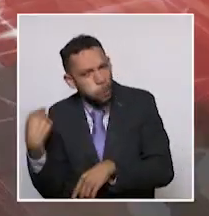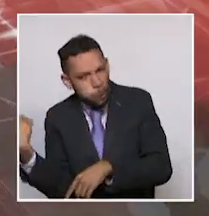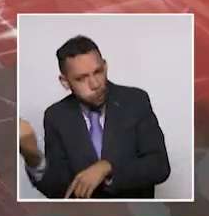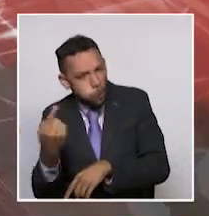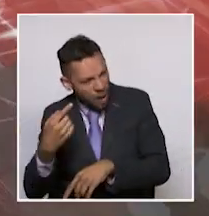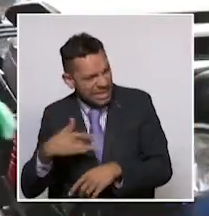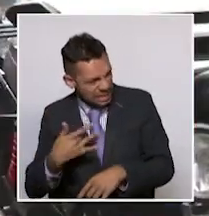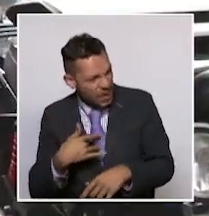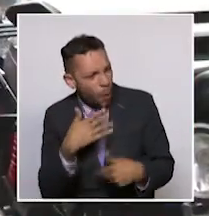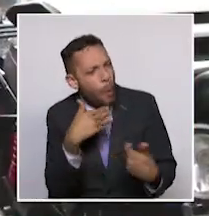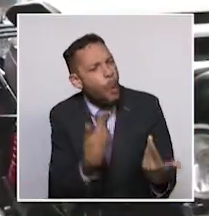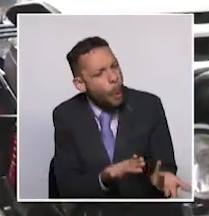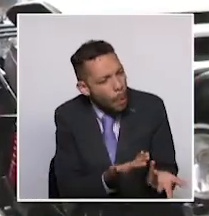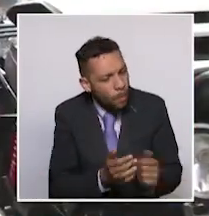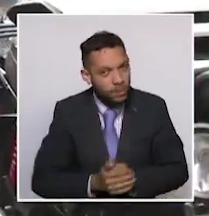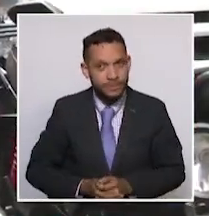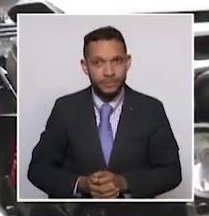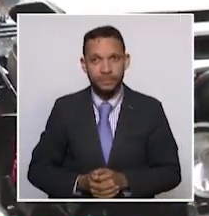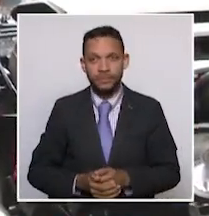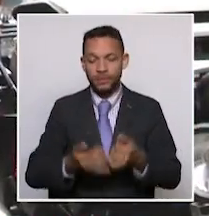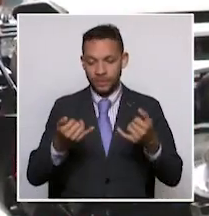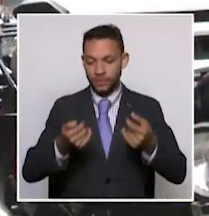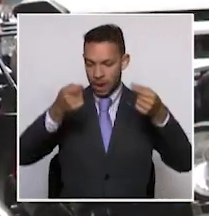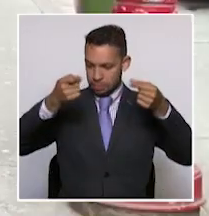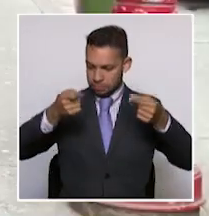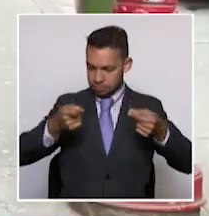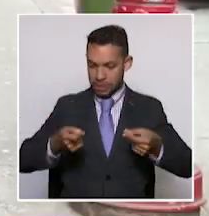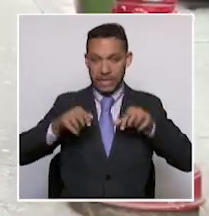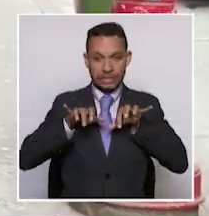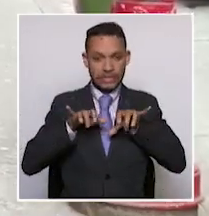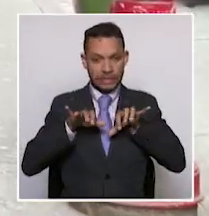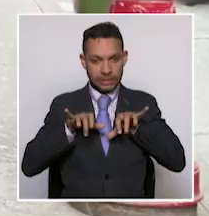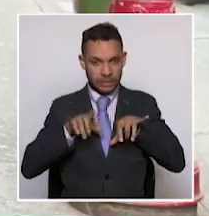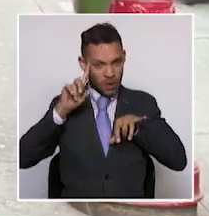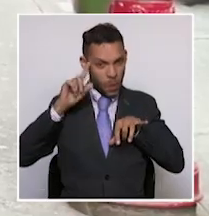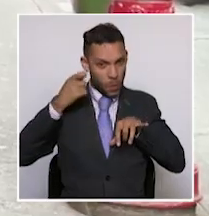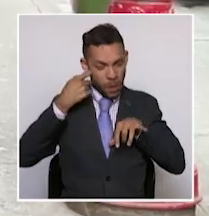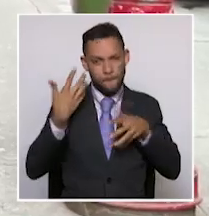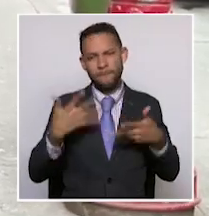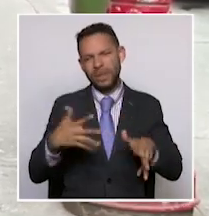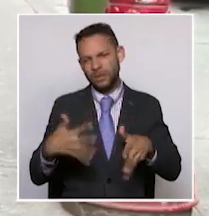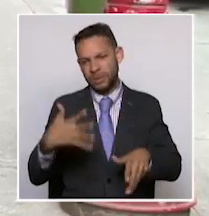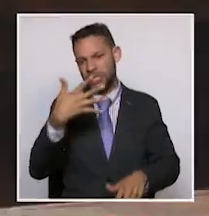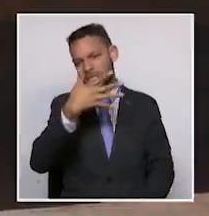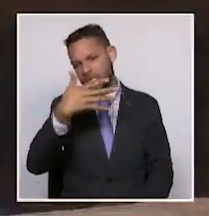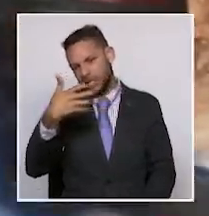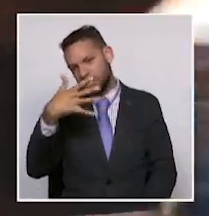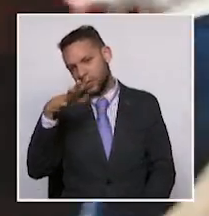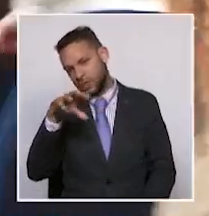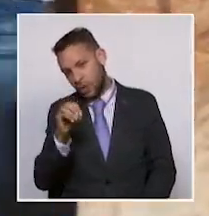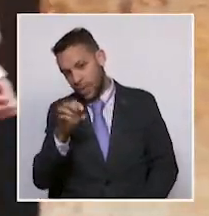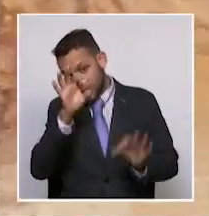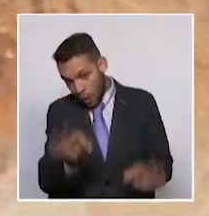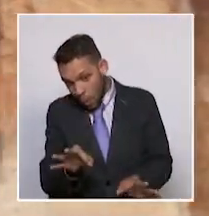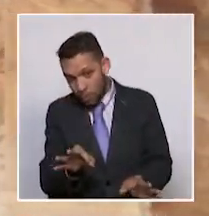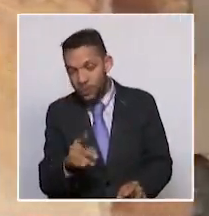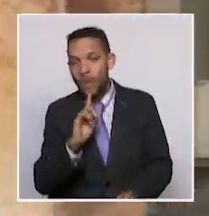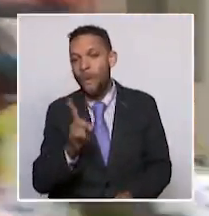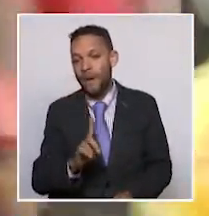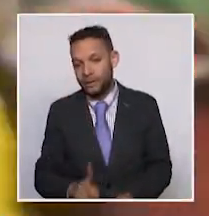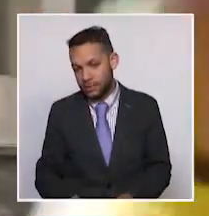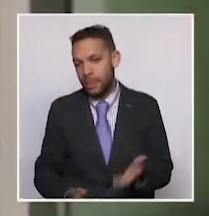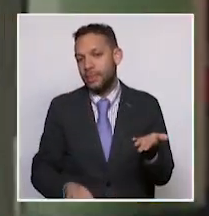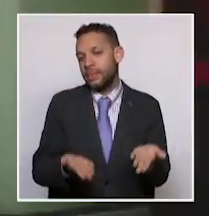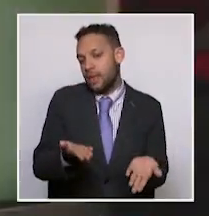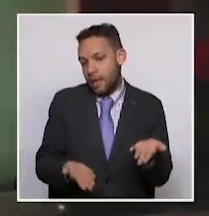social. Sin embargo, tentativamente, según la Secretaría de Gobierno, son 550, pero esto no es oficial, ya que durante